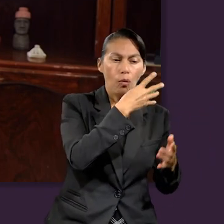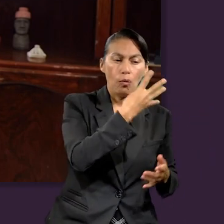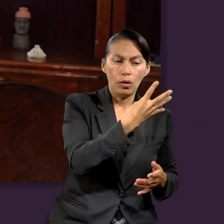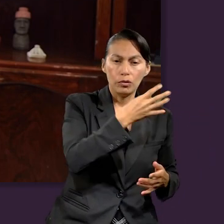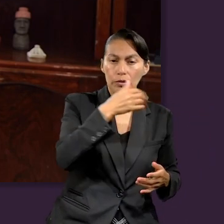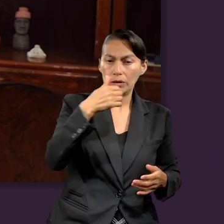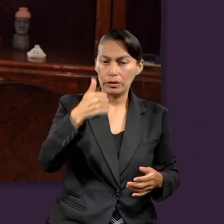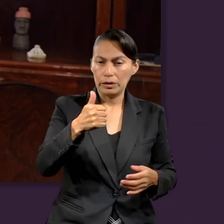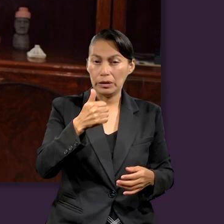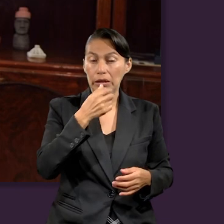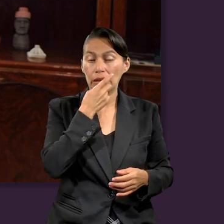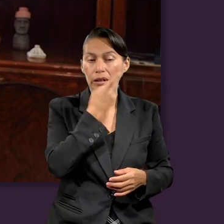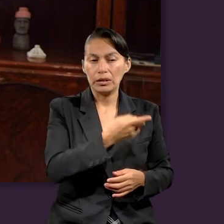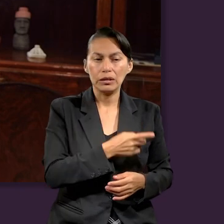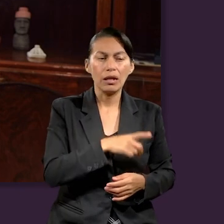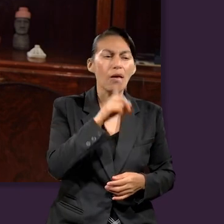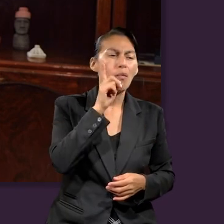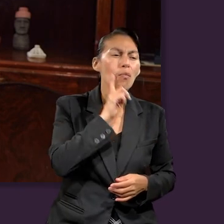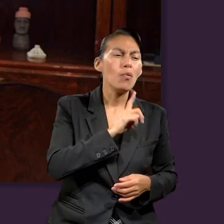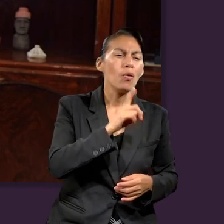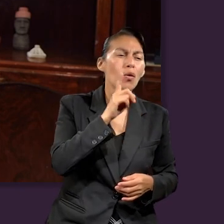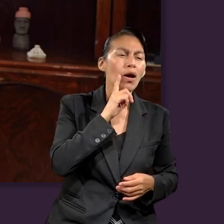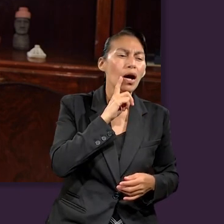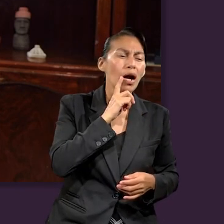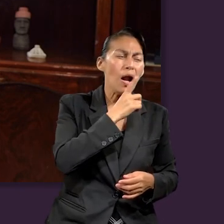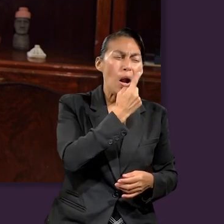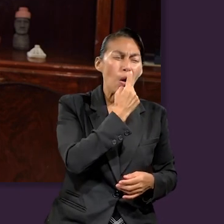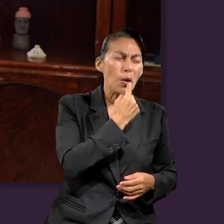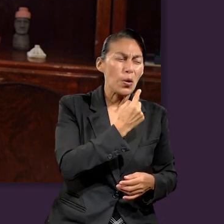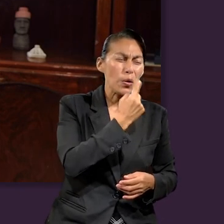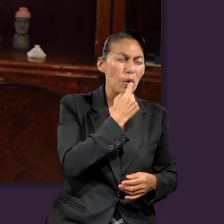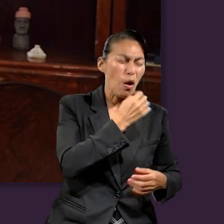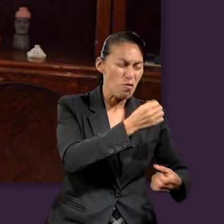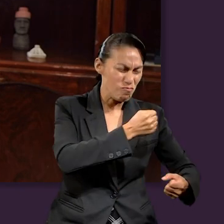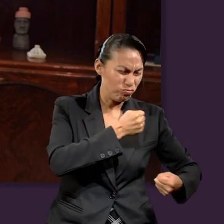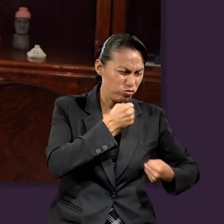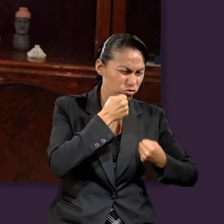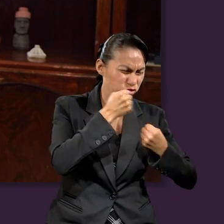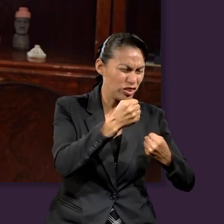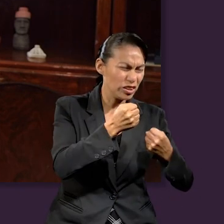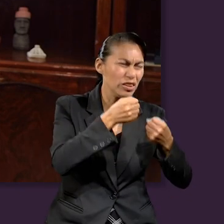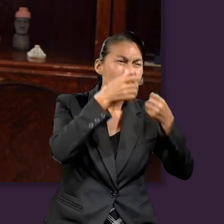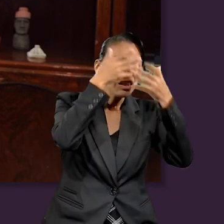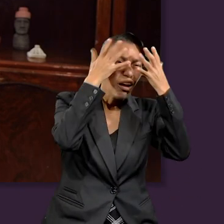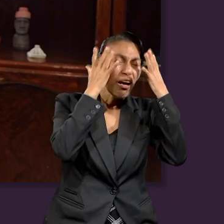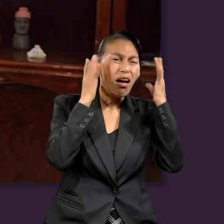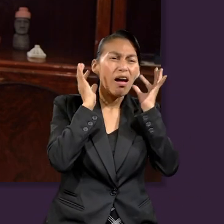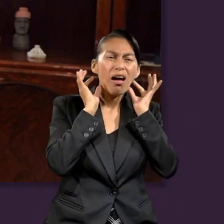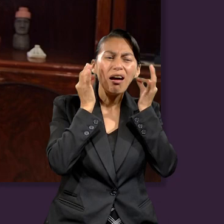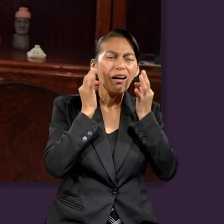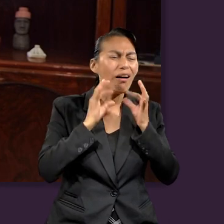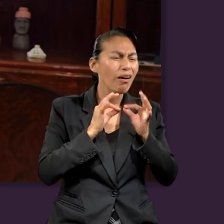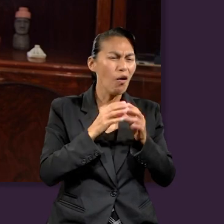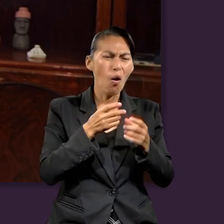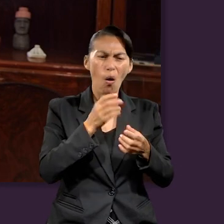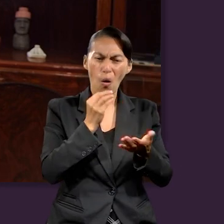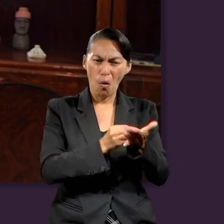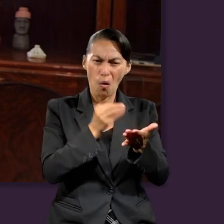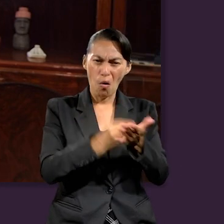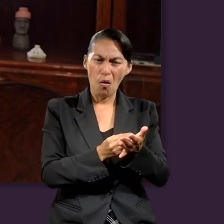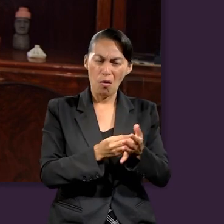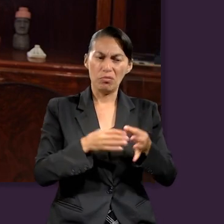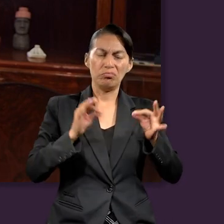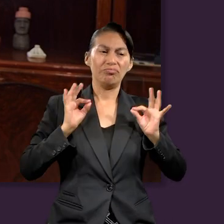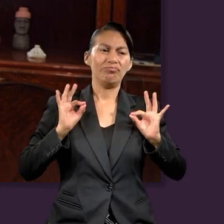los versículos 4 al 6. La mujer estaba vestida de púrpura y escarlata, adornada de oro,